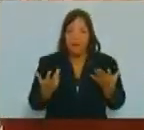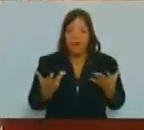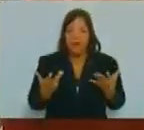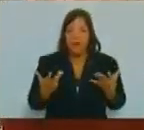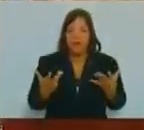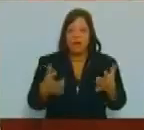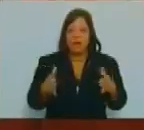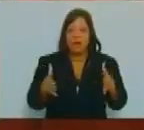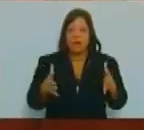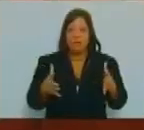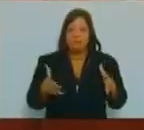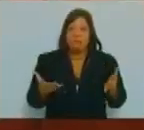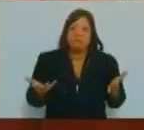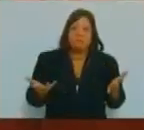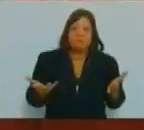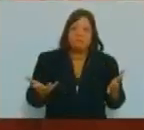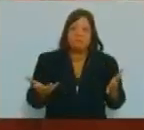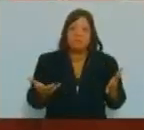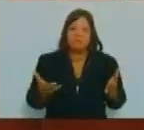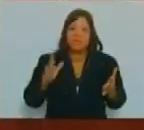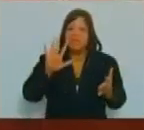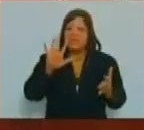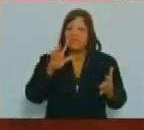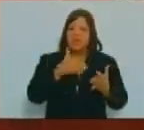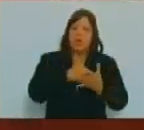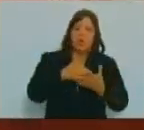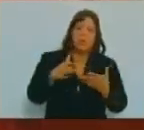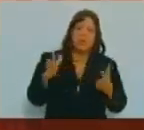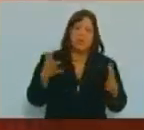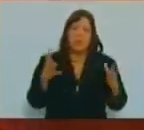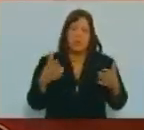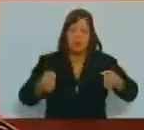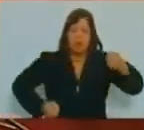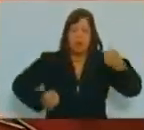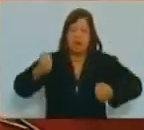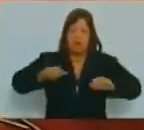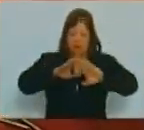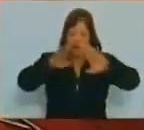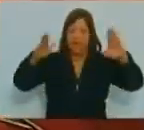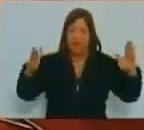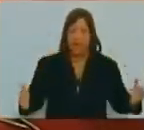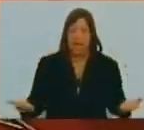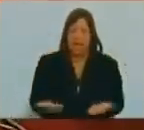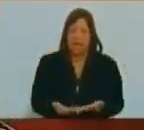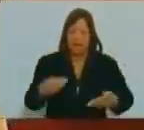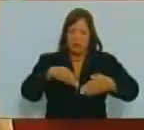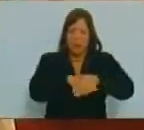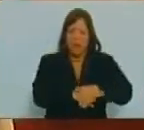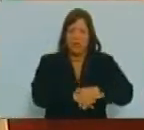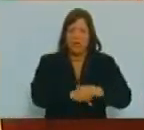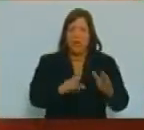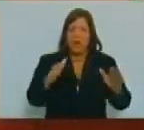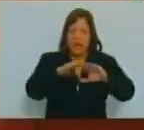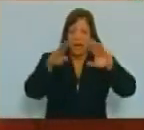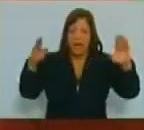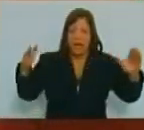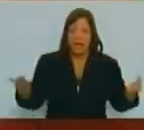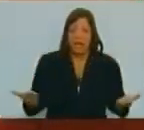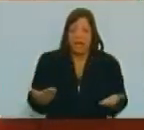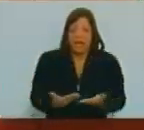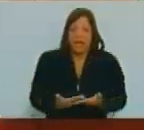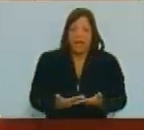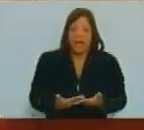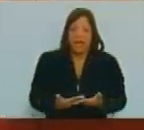como no sé si tenemos 25 millones de bolívares en un carro en unas cajas también pero estas cajas claro como